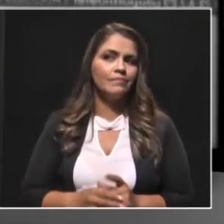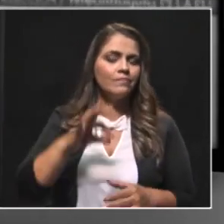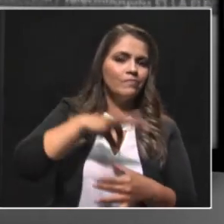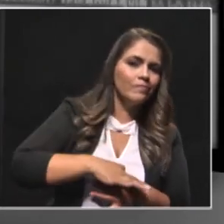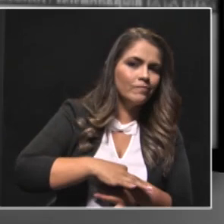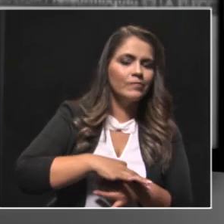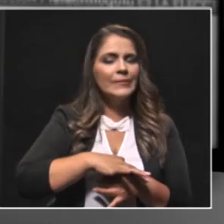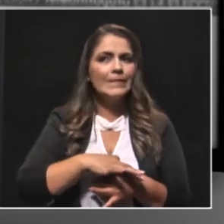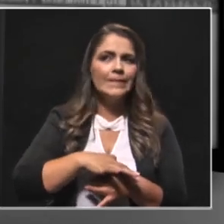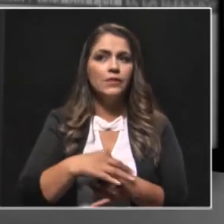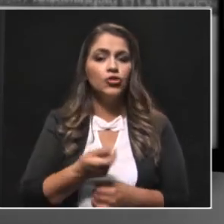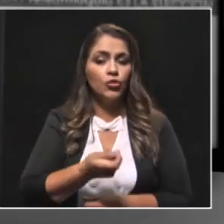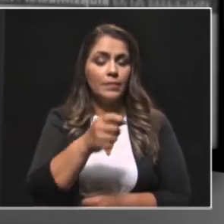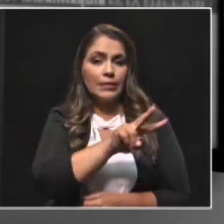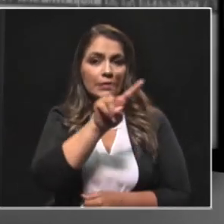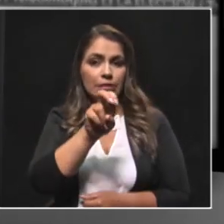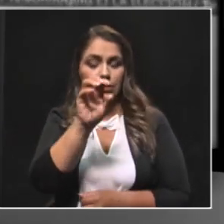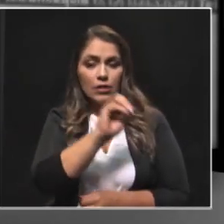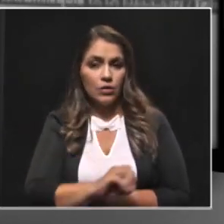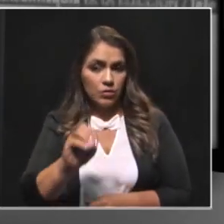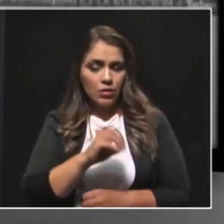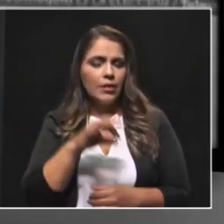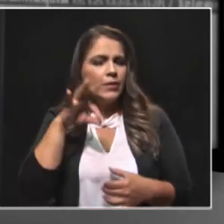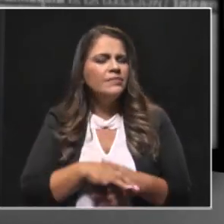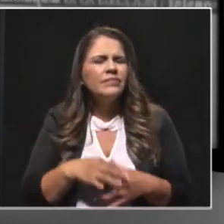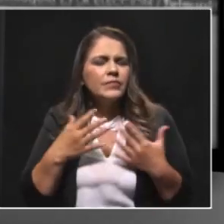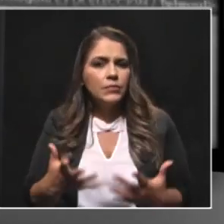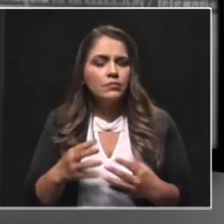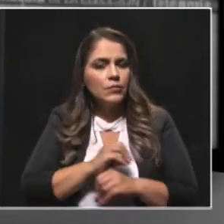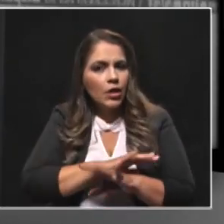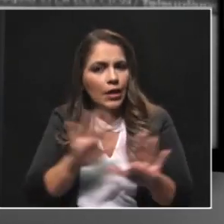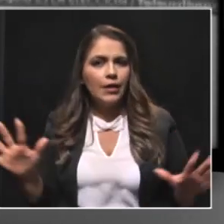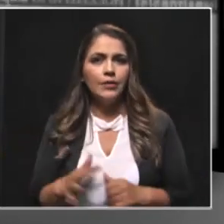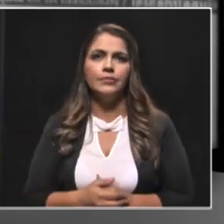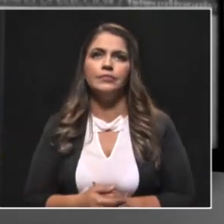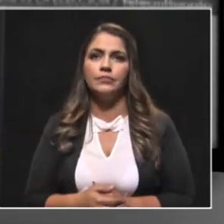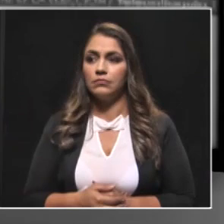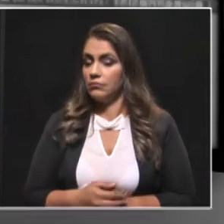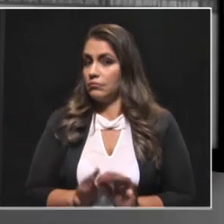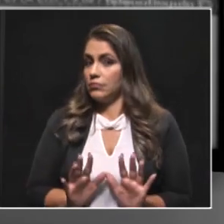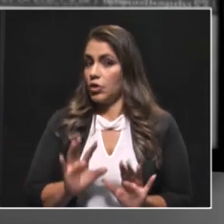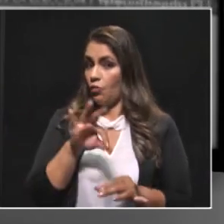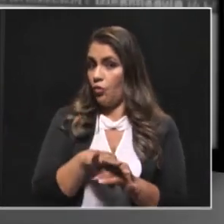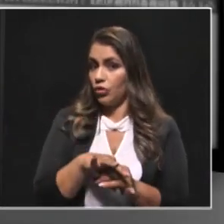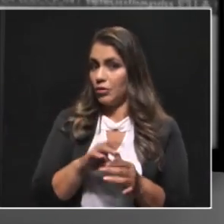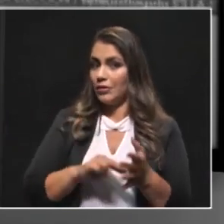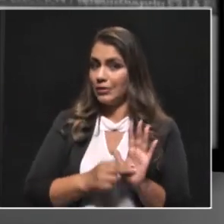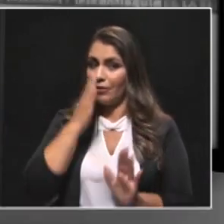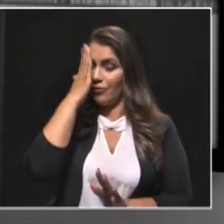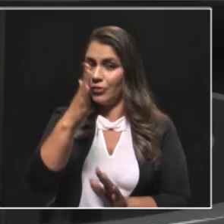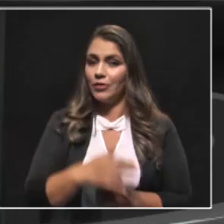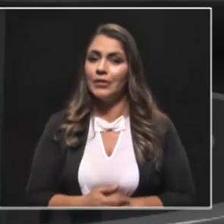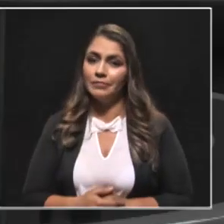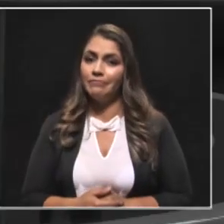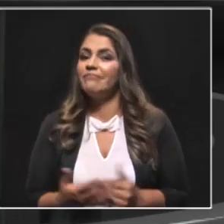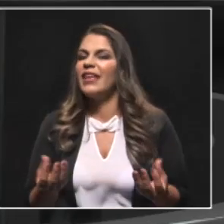apostarle al tema 27 de octubre con mayor información y con mayor convicción, porque la suerte de la región está en sus manos. Agradezco mucho, Verónica, esta